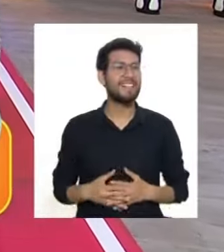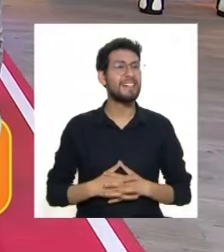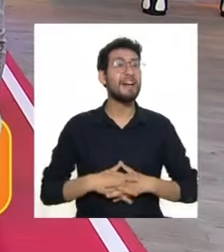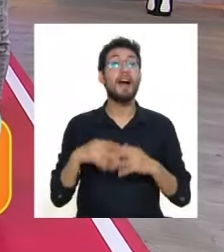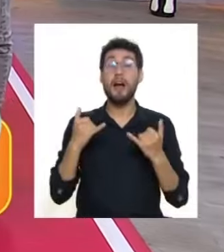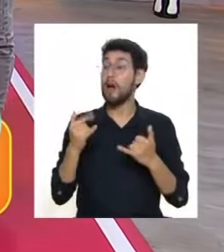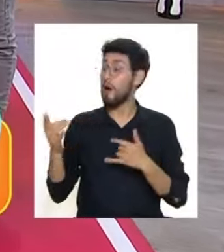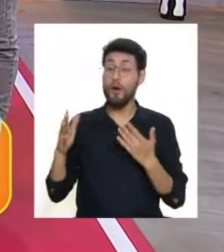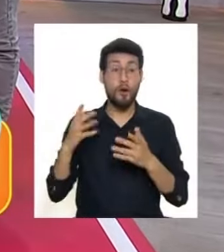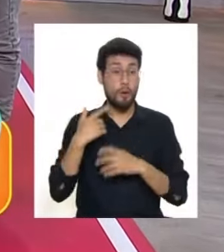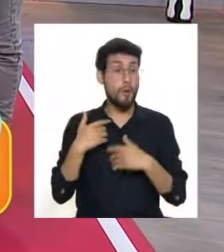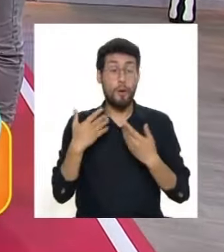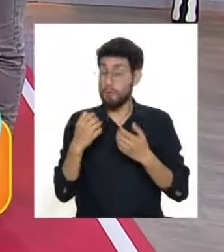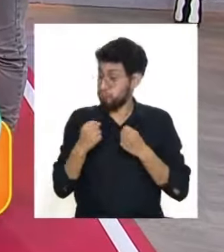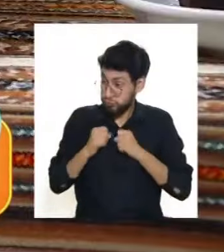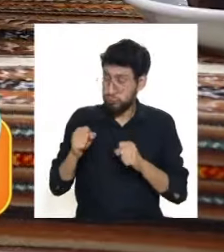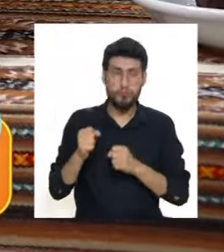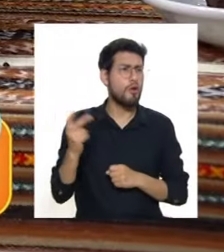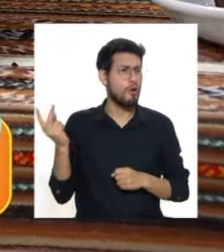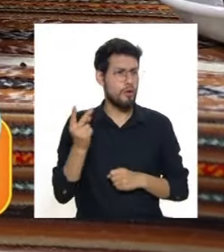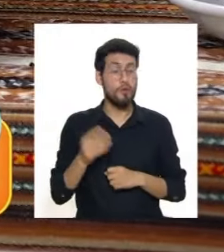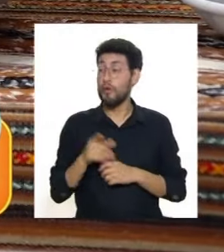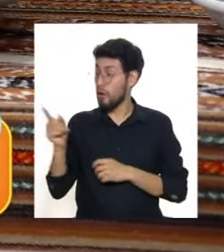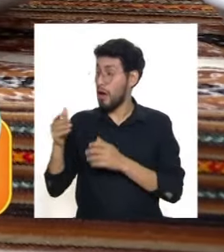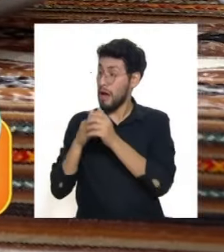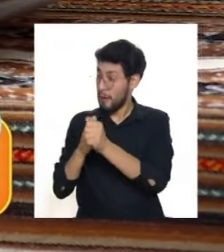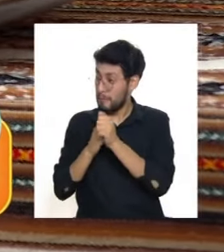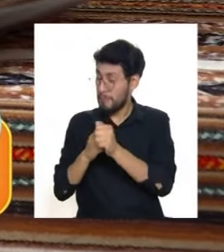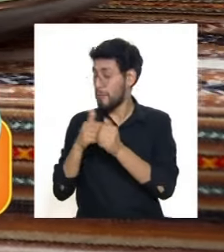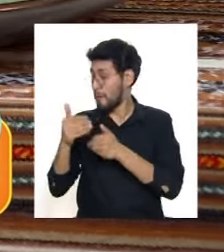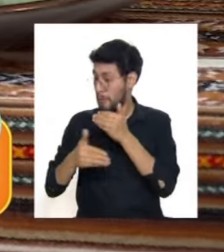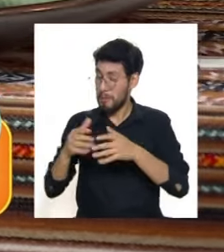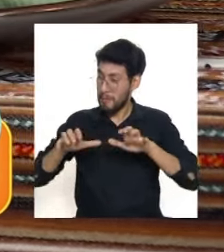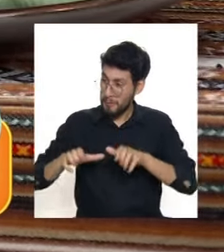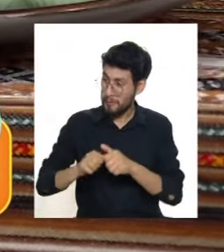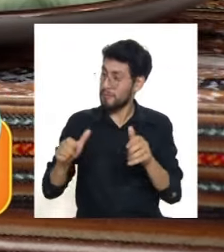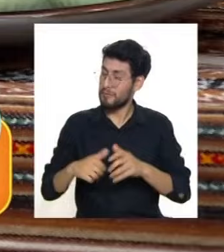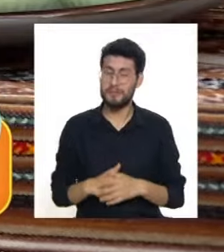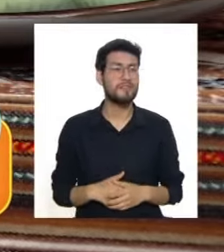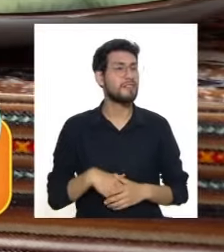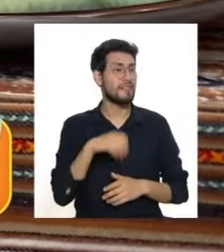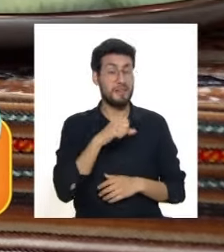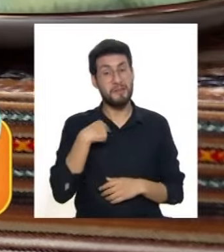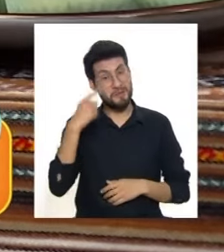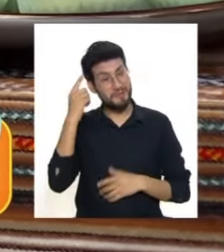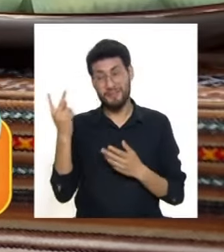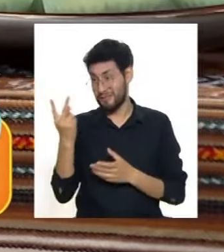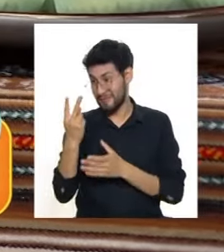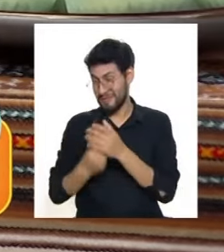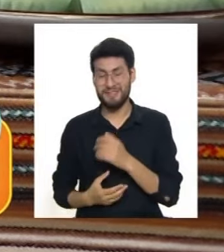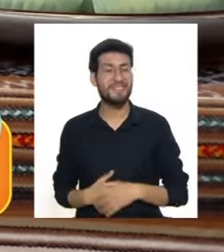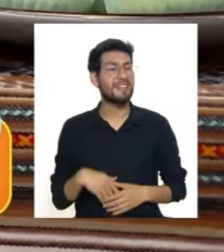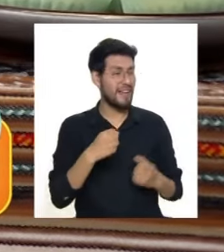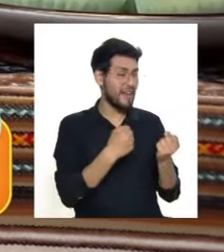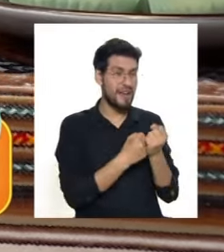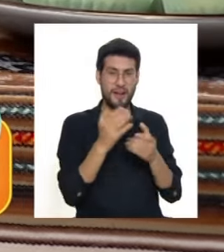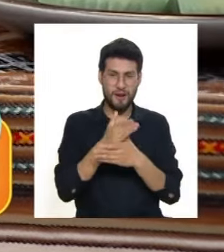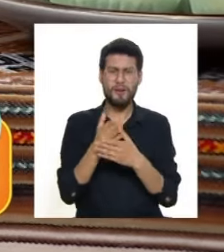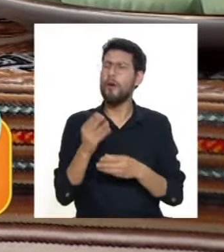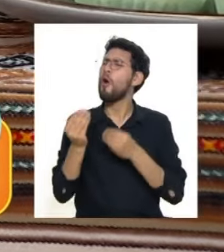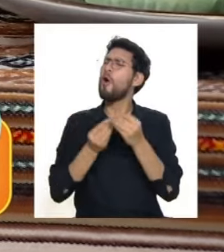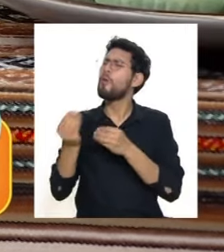Y están súper comprometidos ellos. Sí, los dos. Usted los va guiando en la masa. Sí, sí. No, claro, me imagino, sí, los dos. También apoya. ¿Y cómo